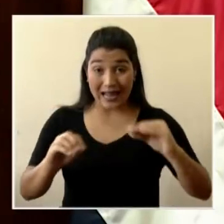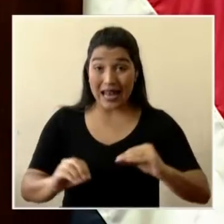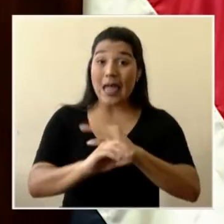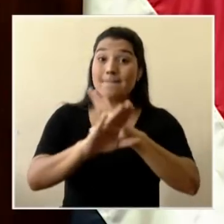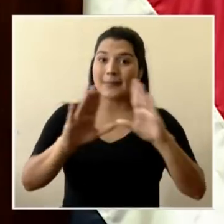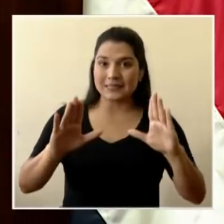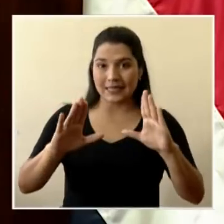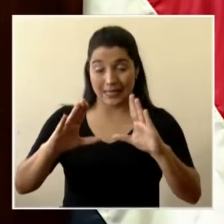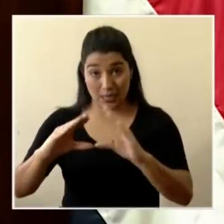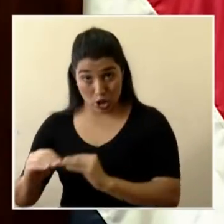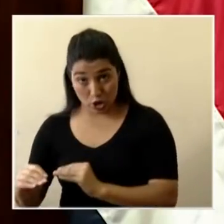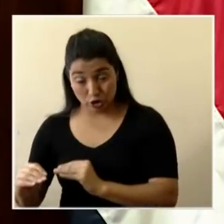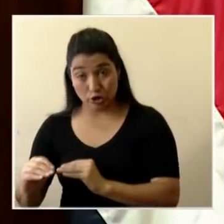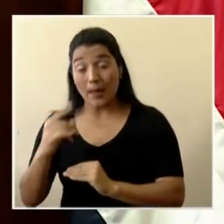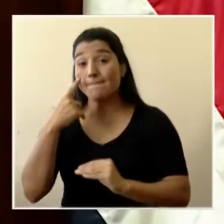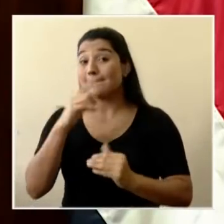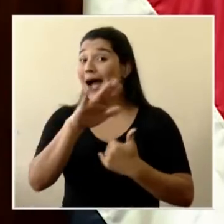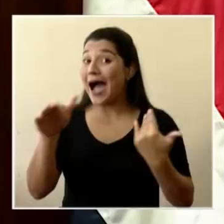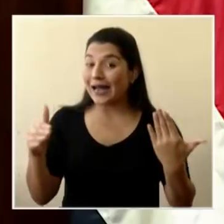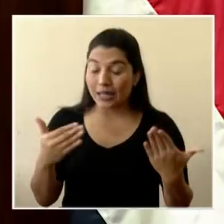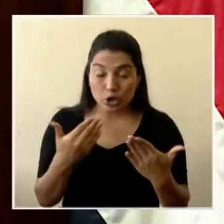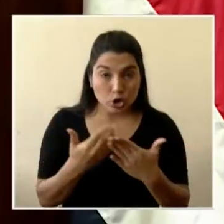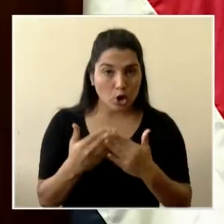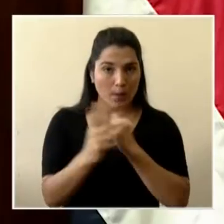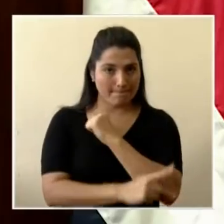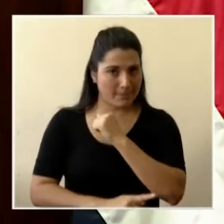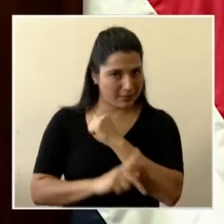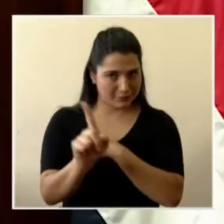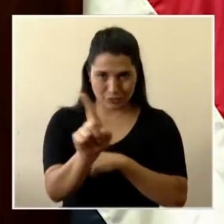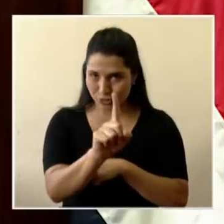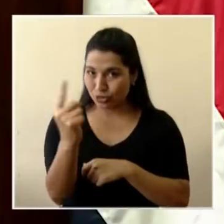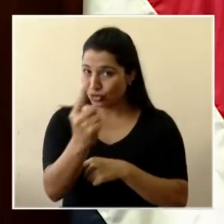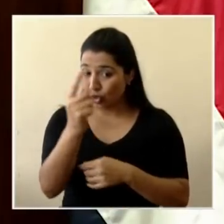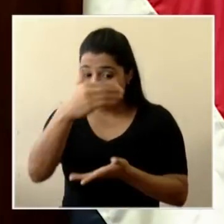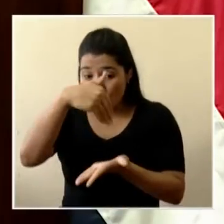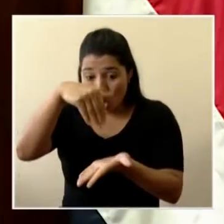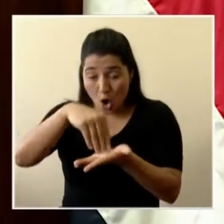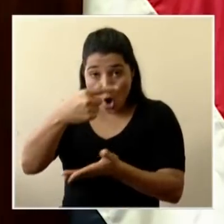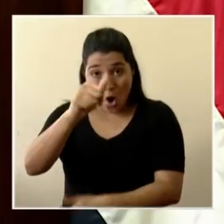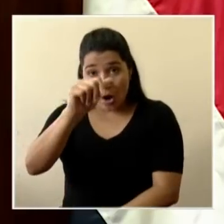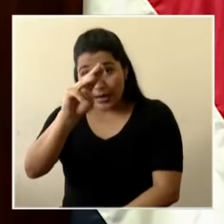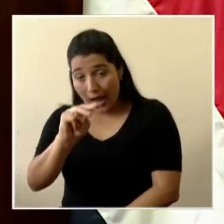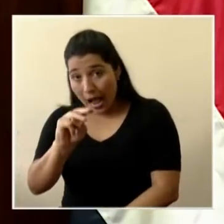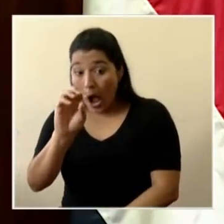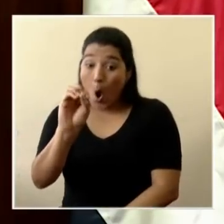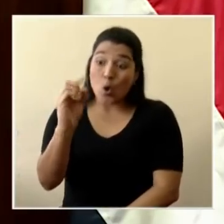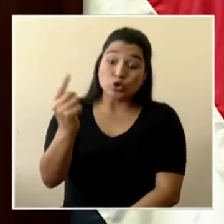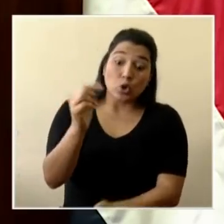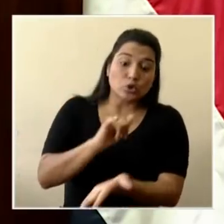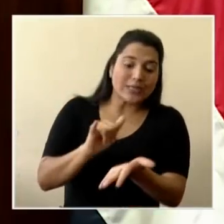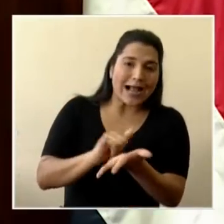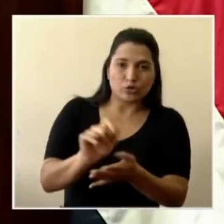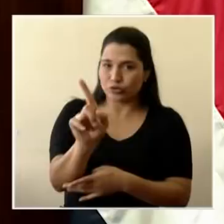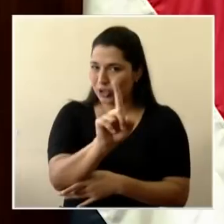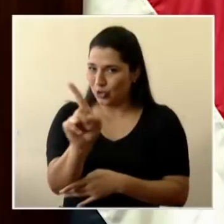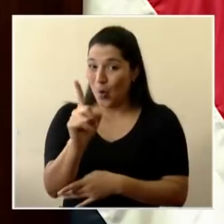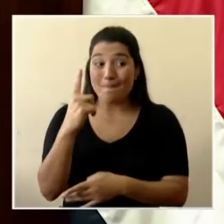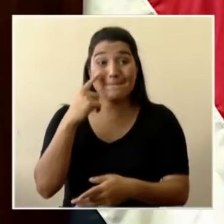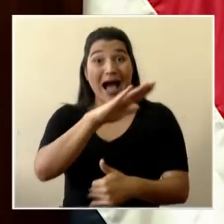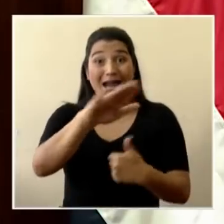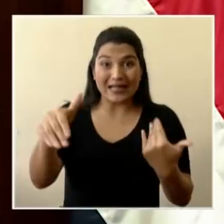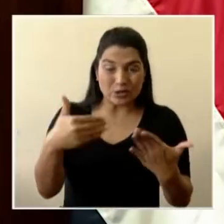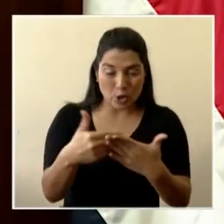y en la noche es para todo el país, no es para el gran área metropolitana, no es solo para San José, es absolutamente para todo